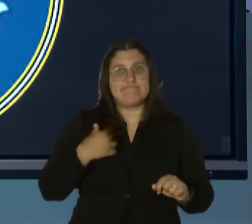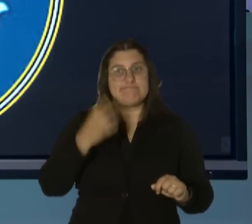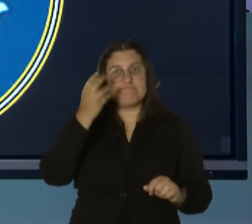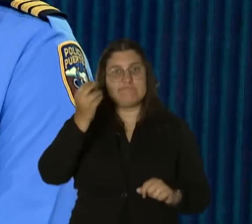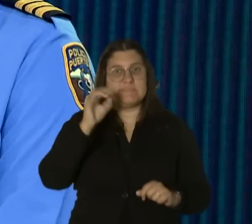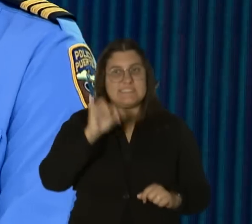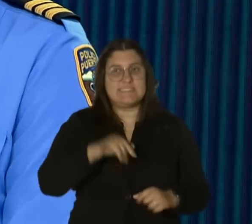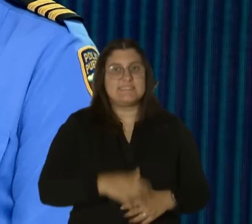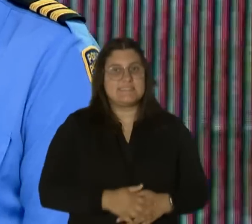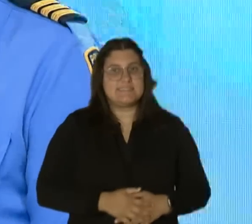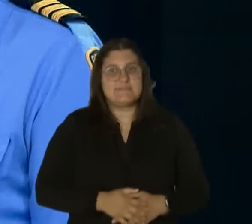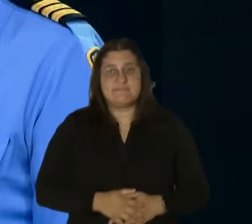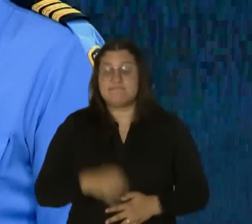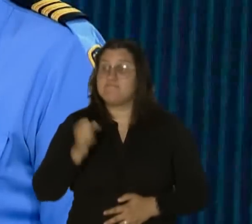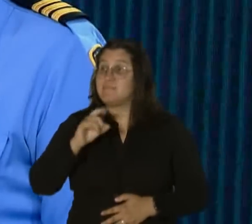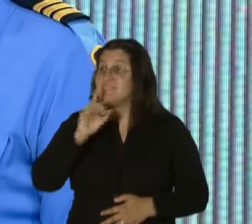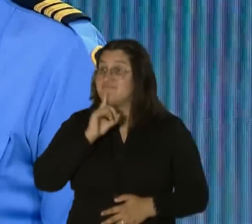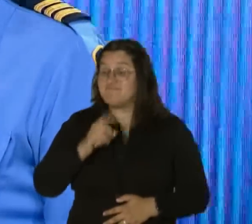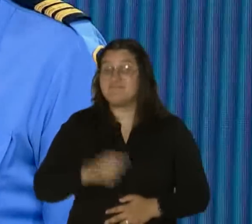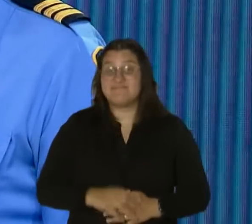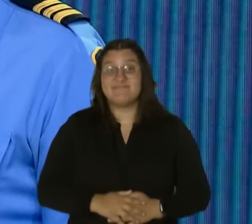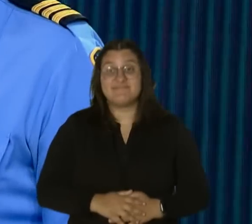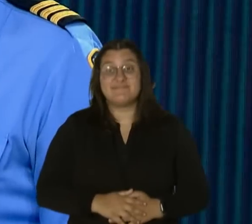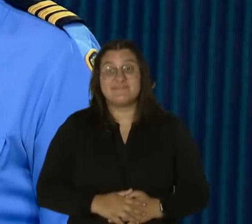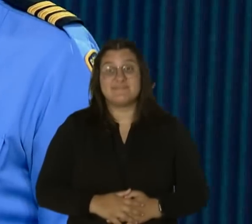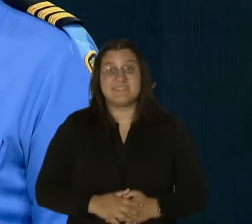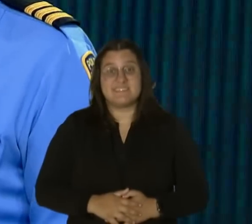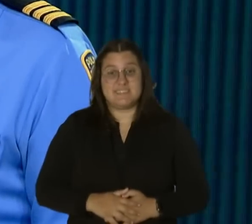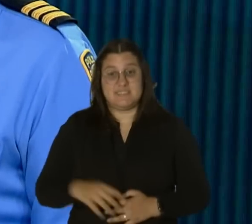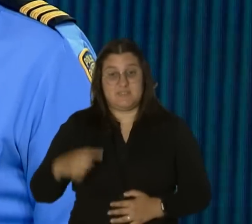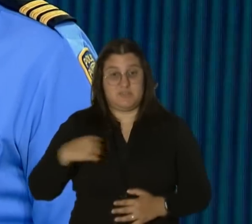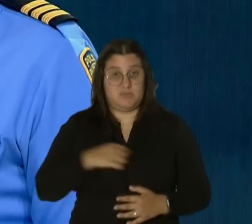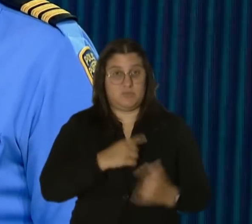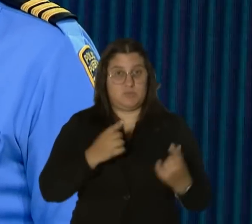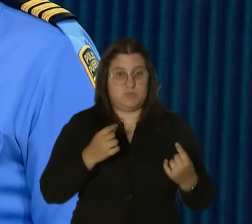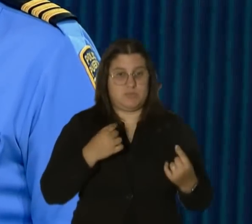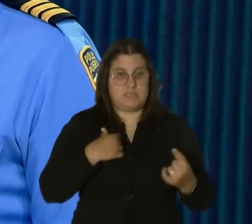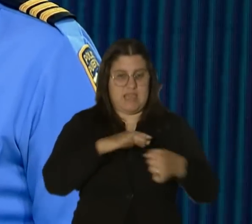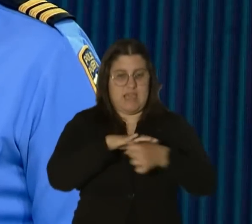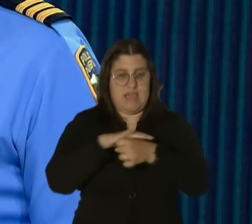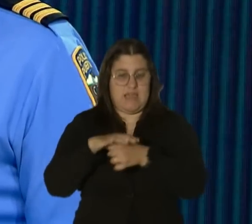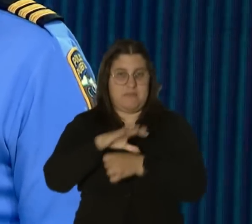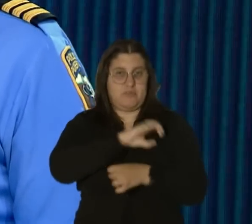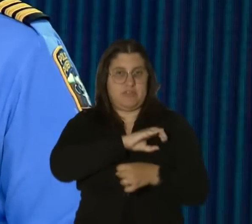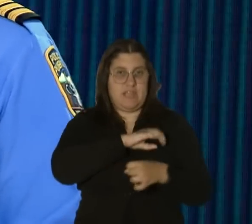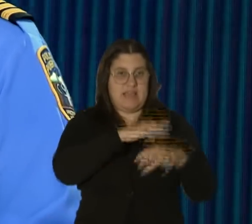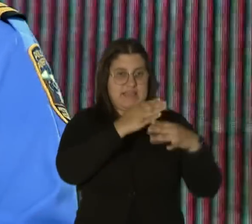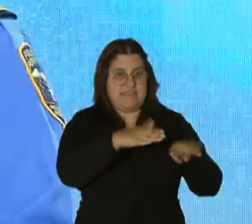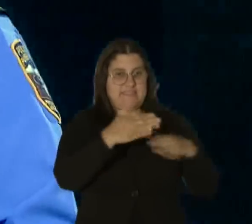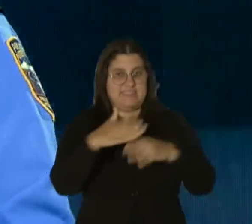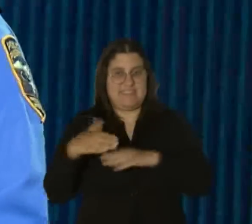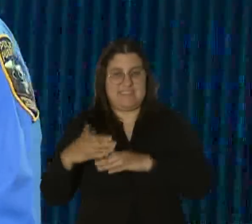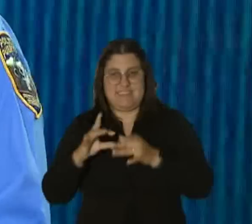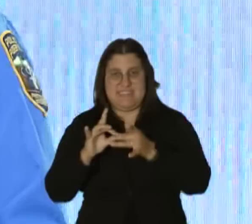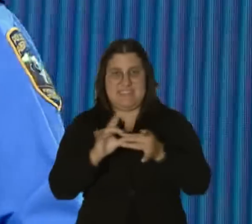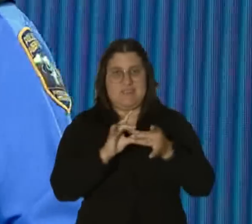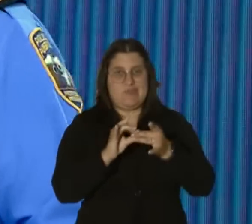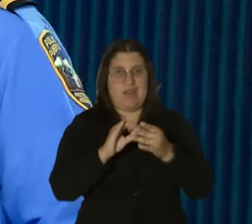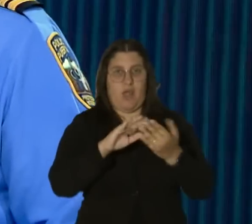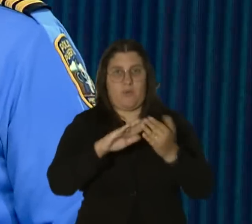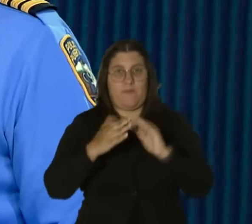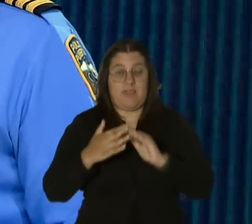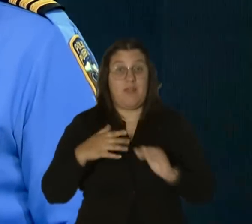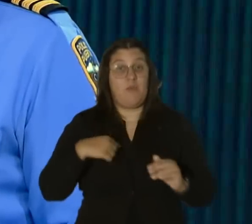¿verdad? Muy bien descrito. Nosotros tenemos en las 13 áreas policíacas lo que son las divisiones de relaciones con la comunidad y en ellas